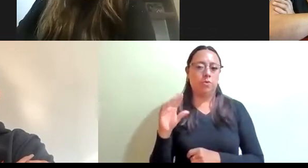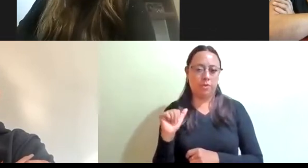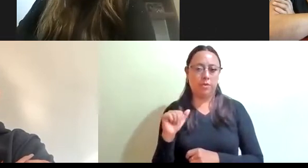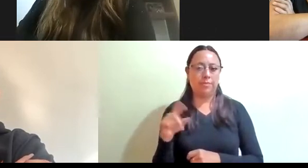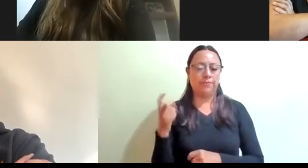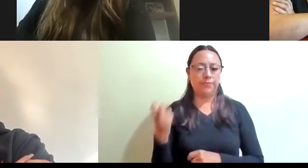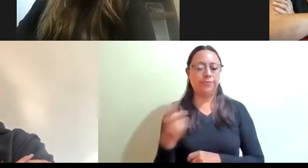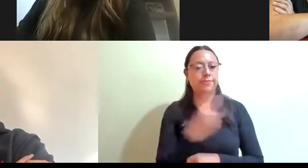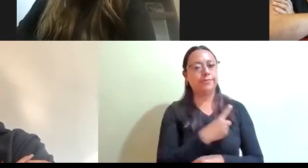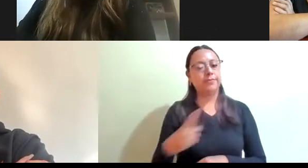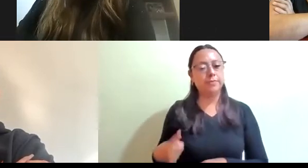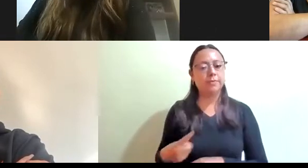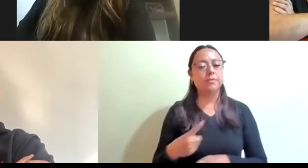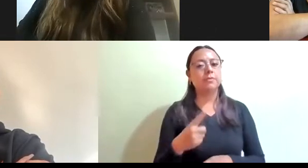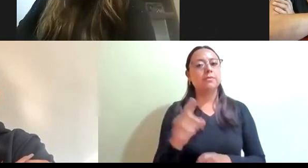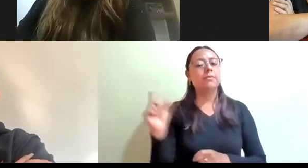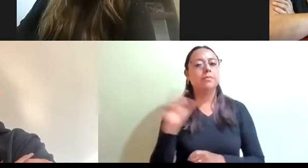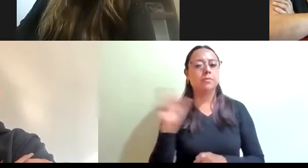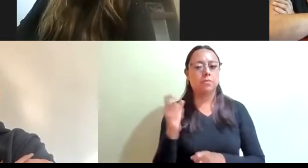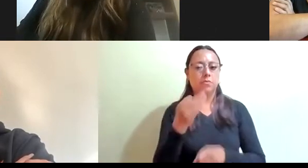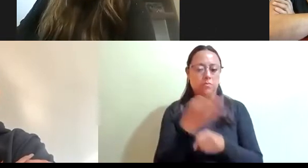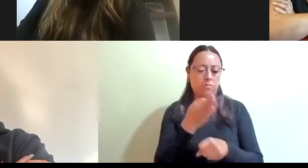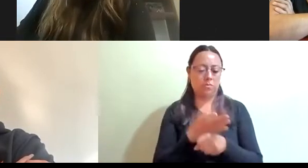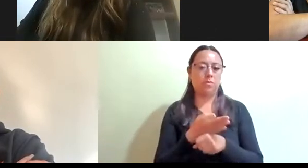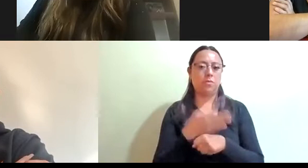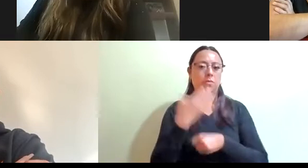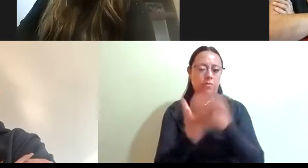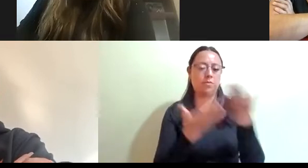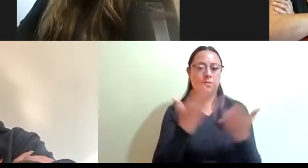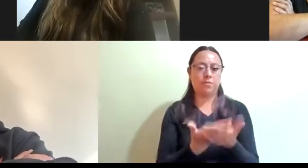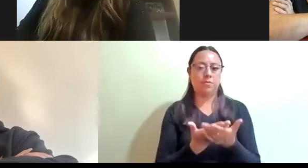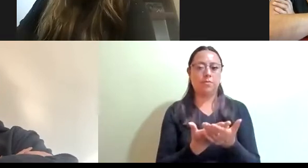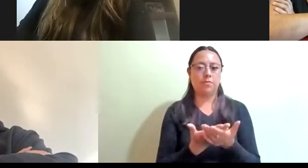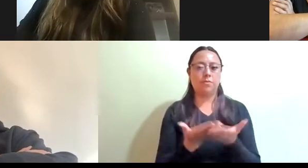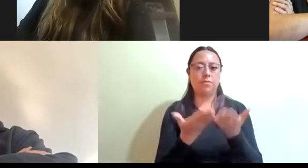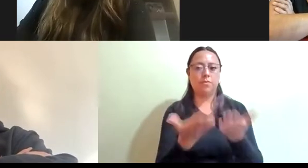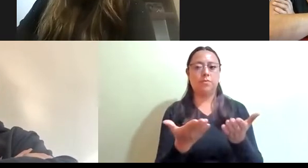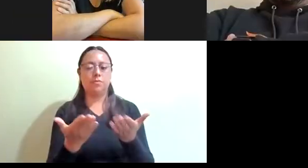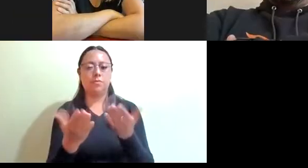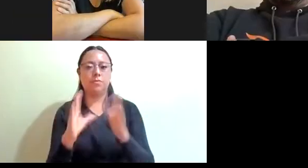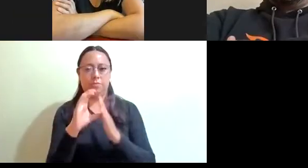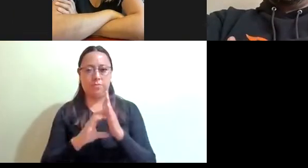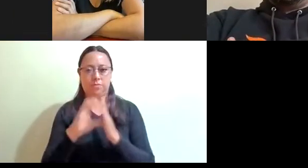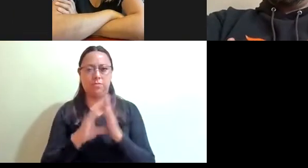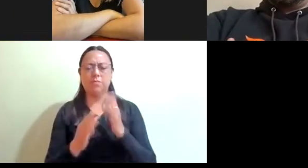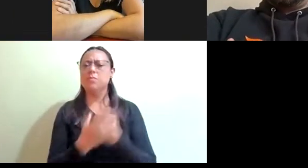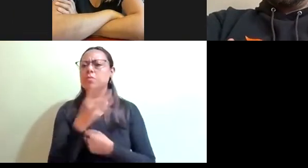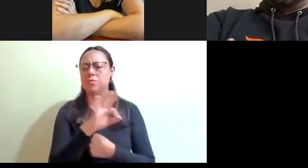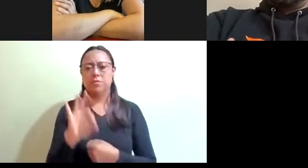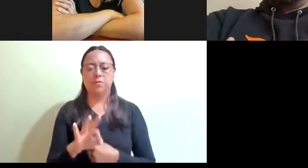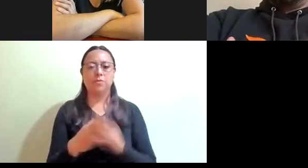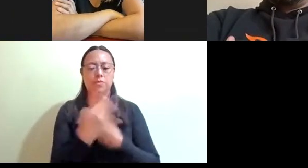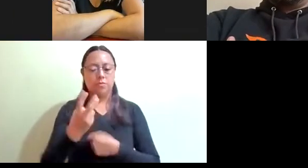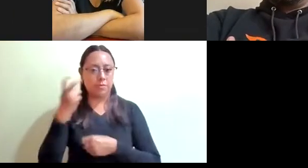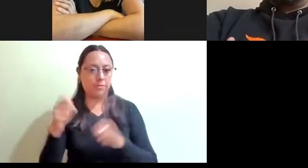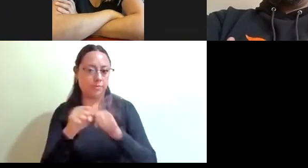el calendario que estamos proponiendo a esta Junta, en razón de que la situación que guarda dicho sistema